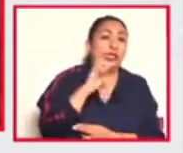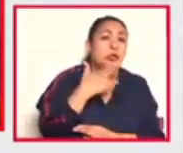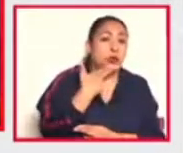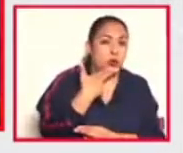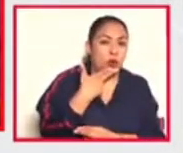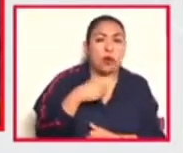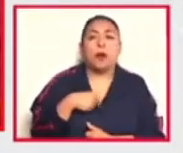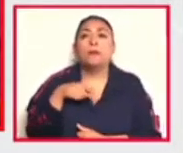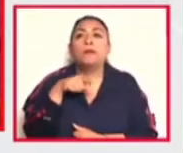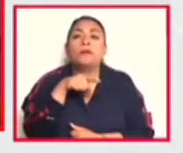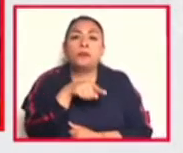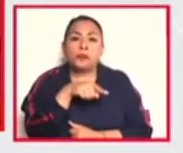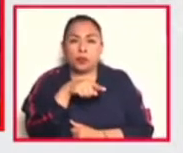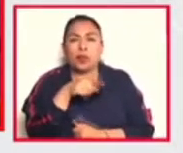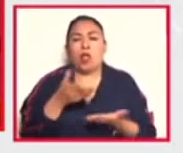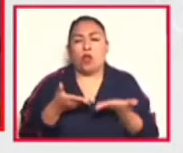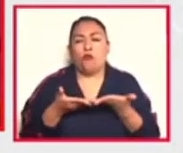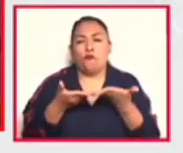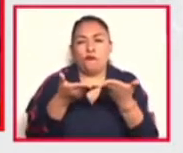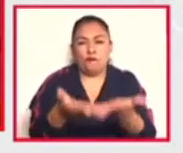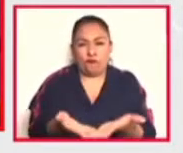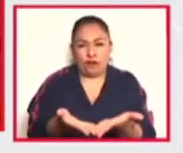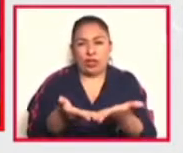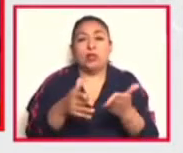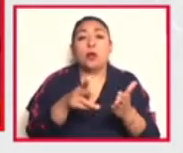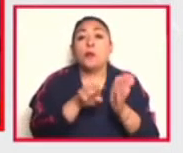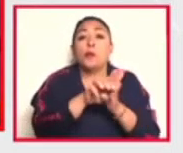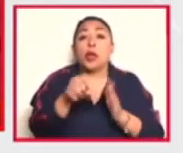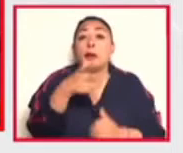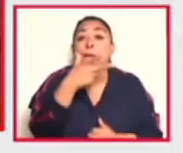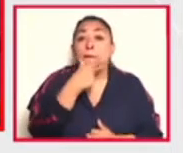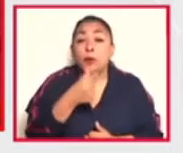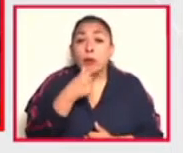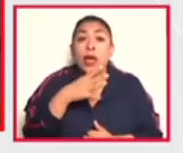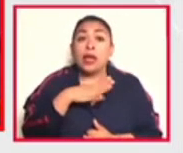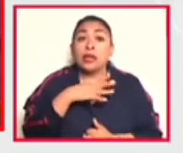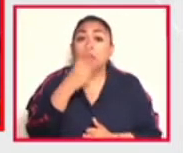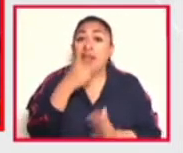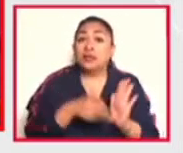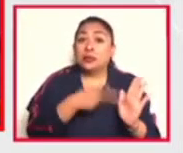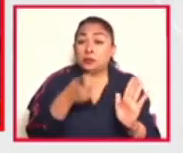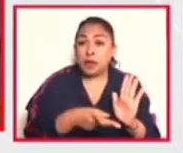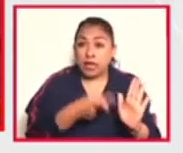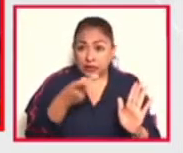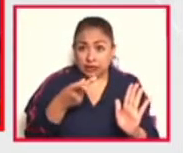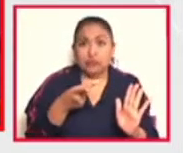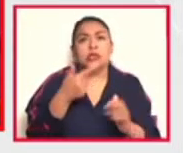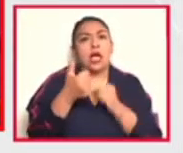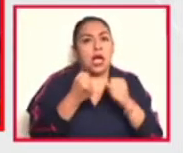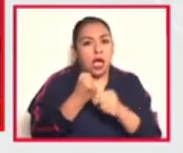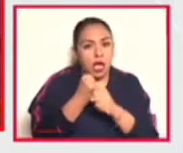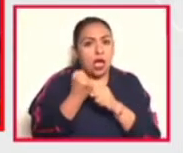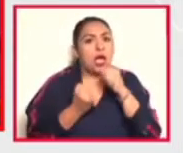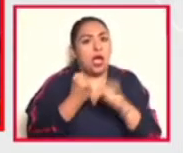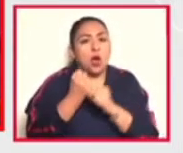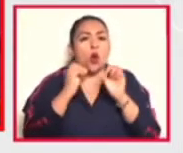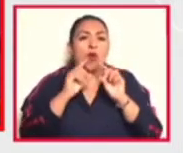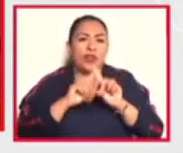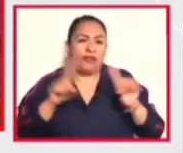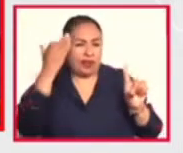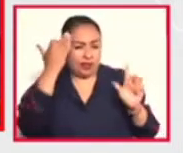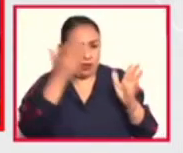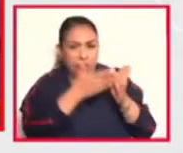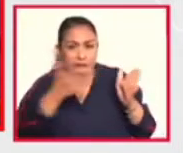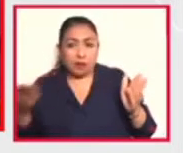Las ofrendas, en el caso de los hombres, se hacen 3 veces, ya sea cada año o en diferente tiempo, pero tienen que